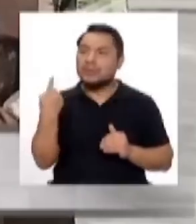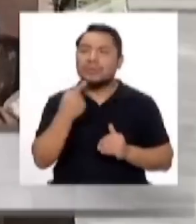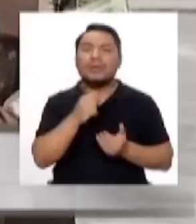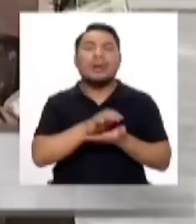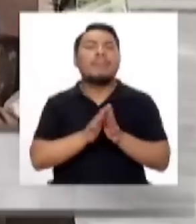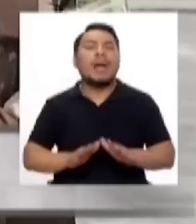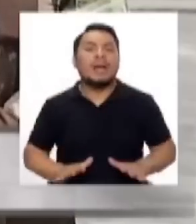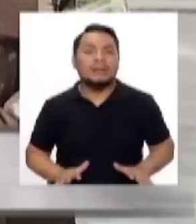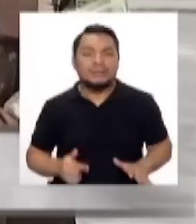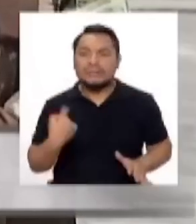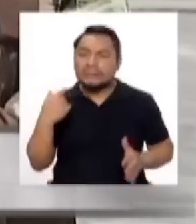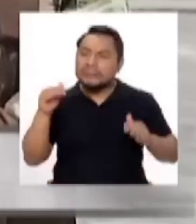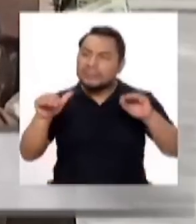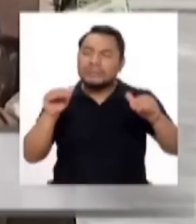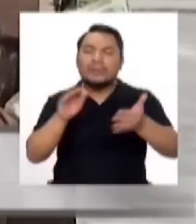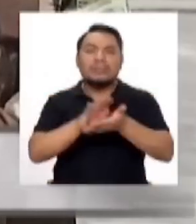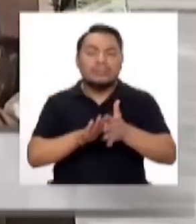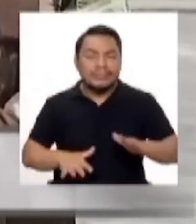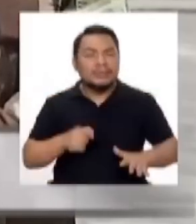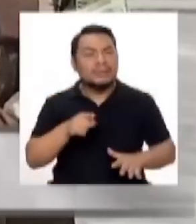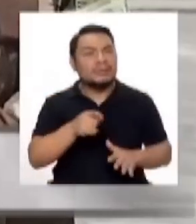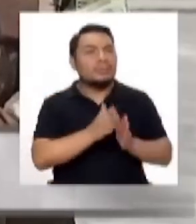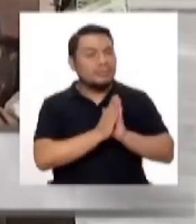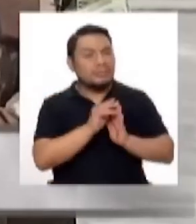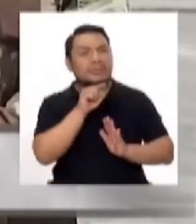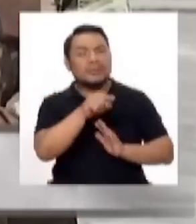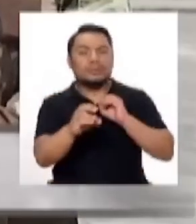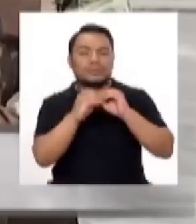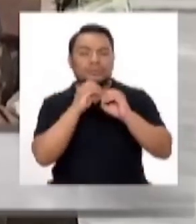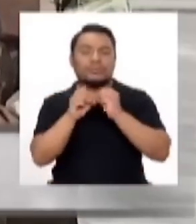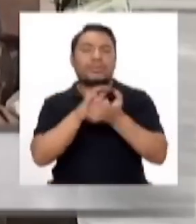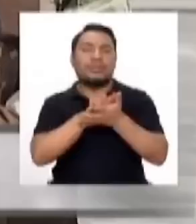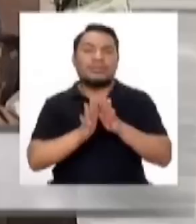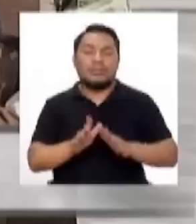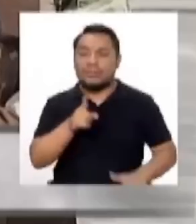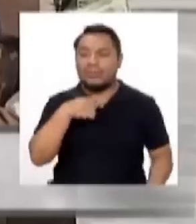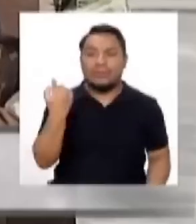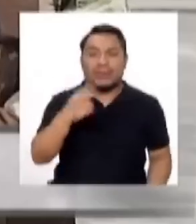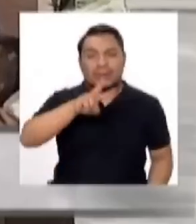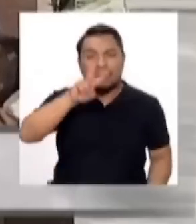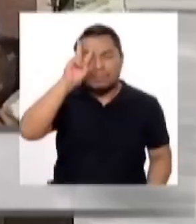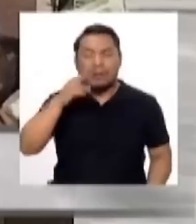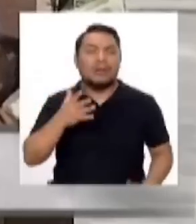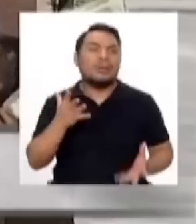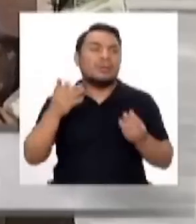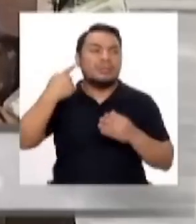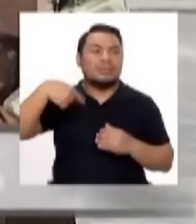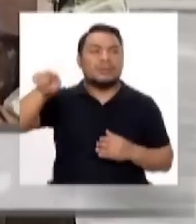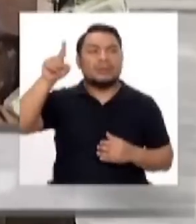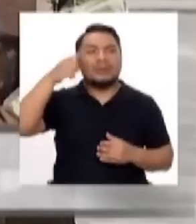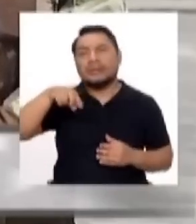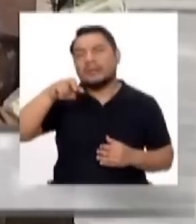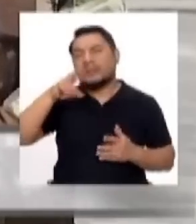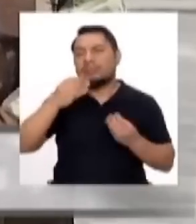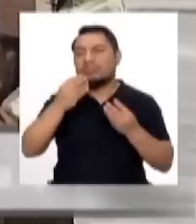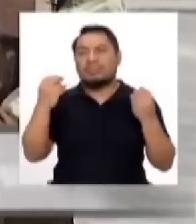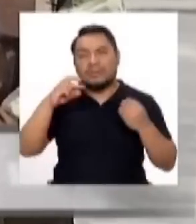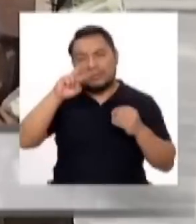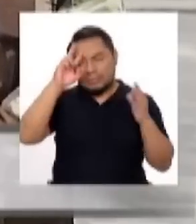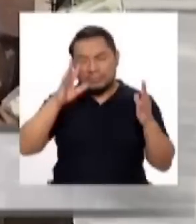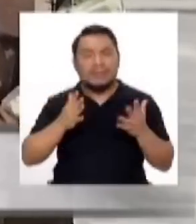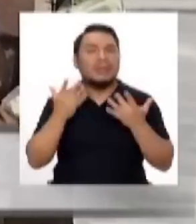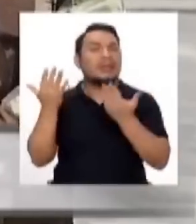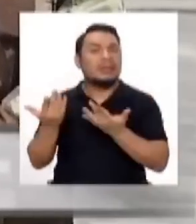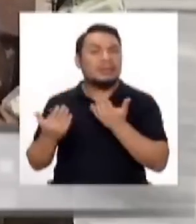se dé una solución pacífica, porque todo el Perú, que somos millones de peruanos, estamos esperando